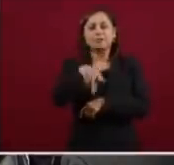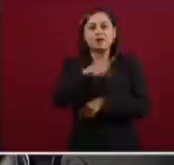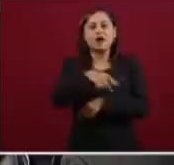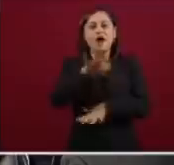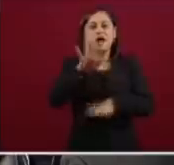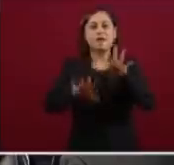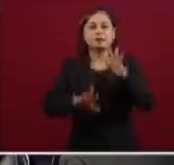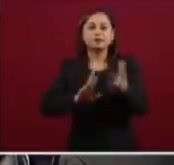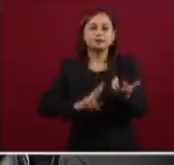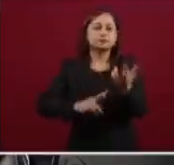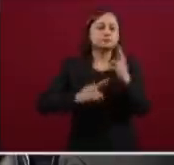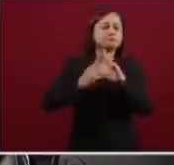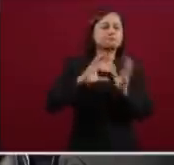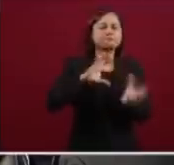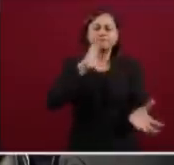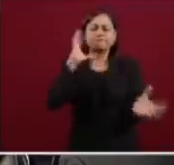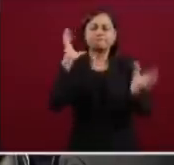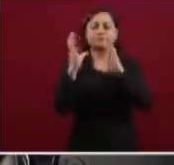igual